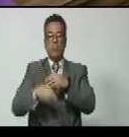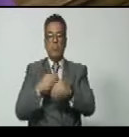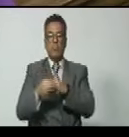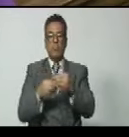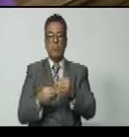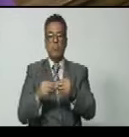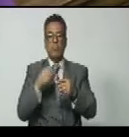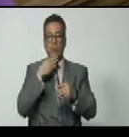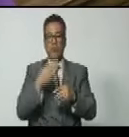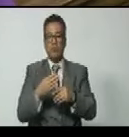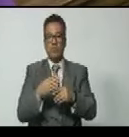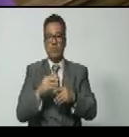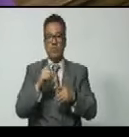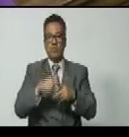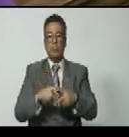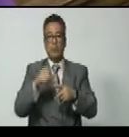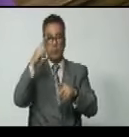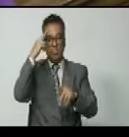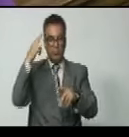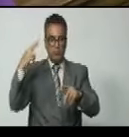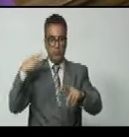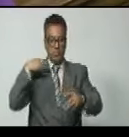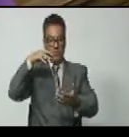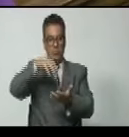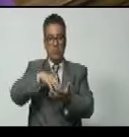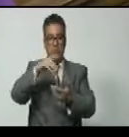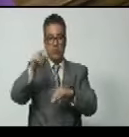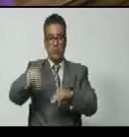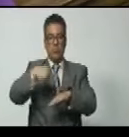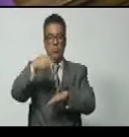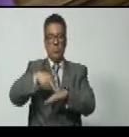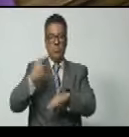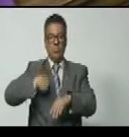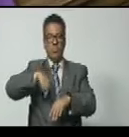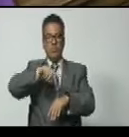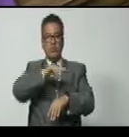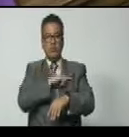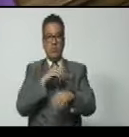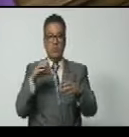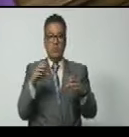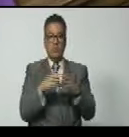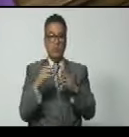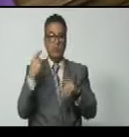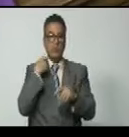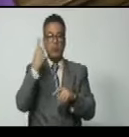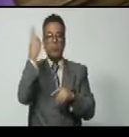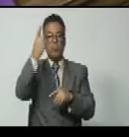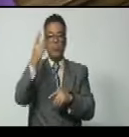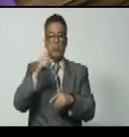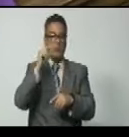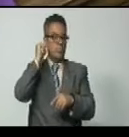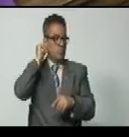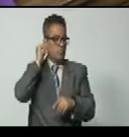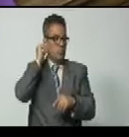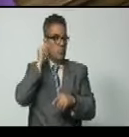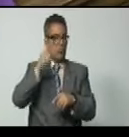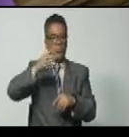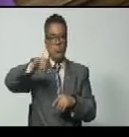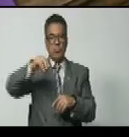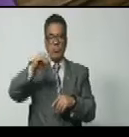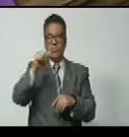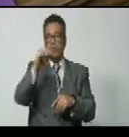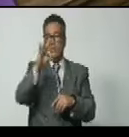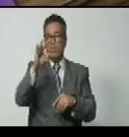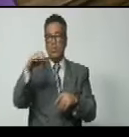cual solicita se concedan los honores del Panteón Nacional a nuestras insignes heroínas patriotas, Josefa